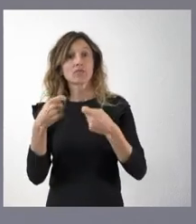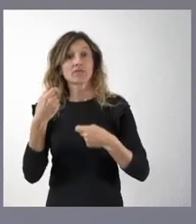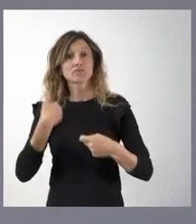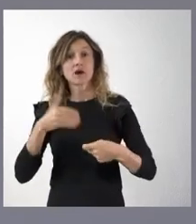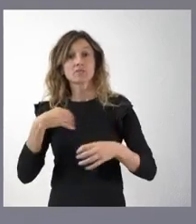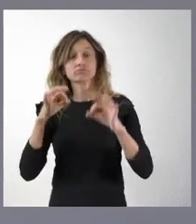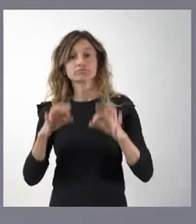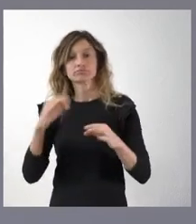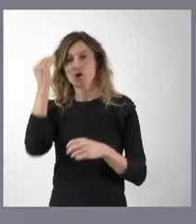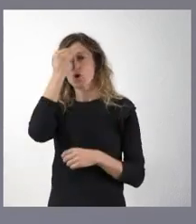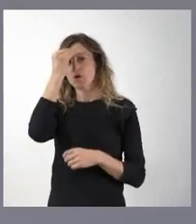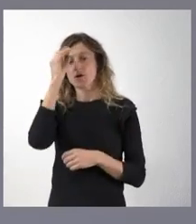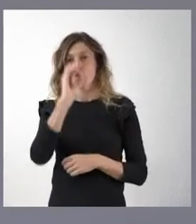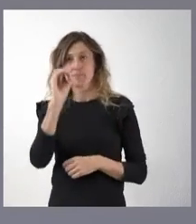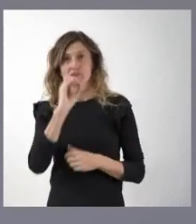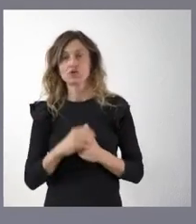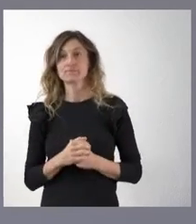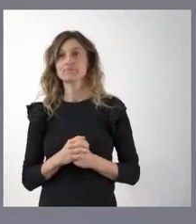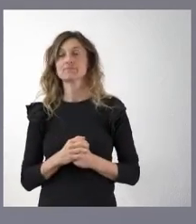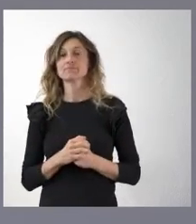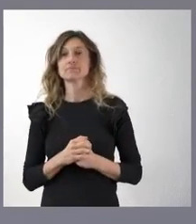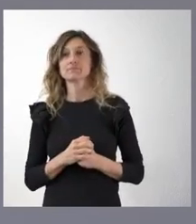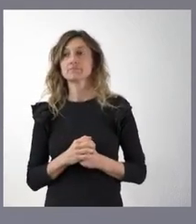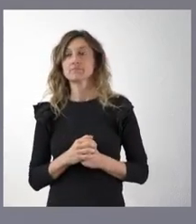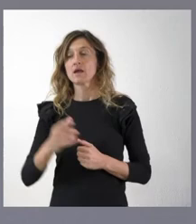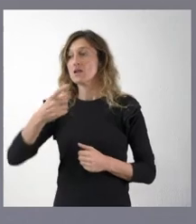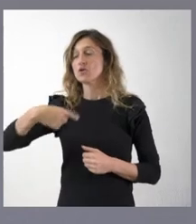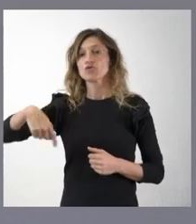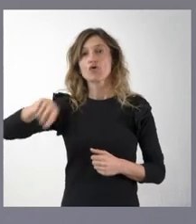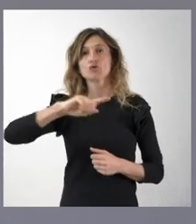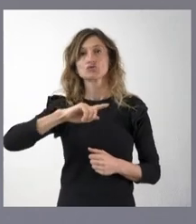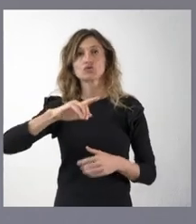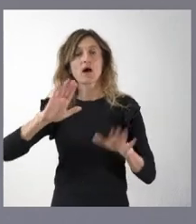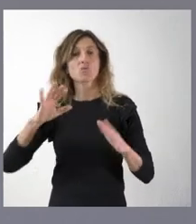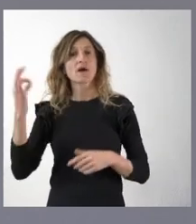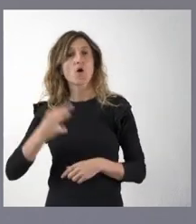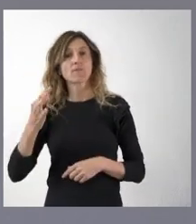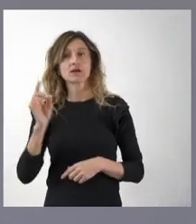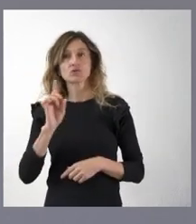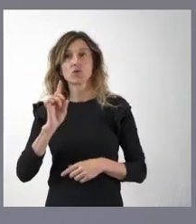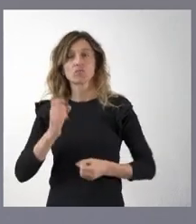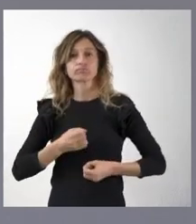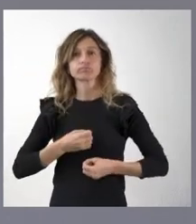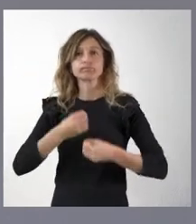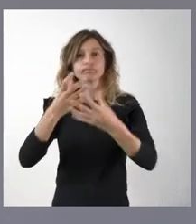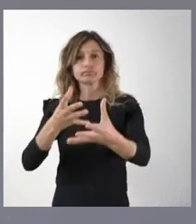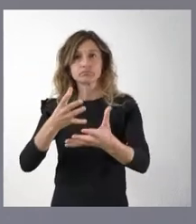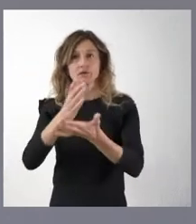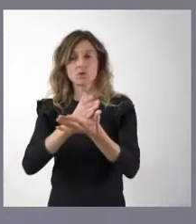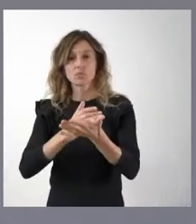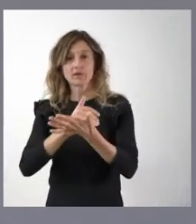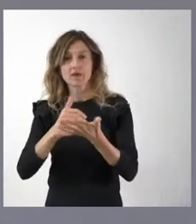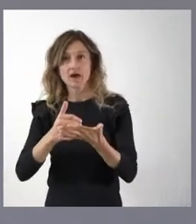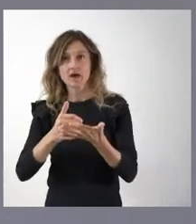produzca la valoraremos lo que sí podemos decir y nosotros como tal Y aunque no fuera obligatorio pues la trasladaremos el ámbito de nuestra comunidad Autónoma